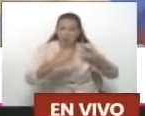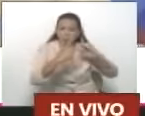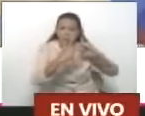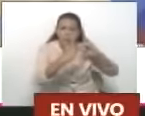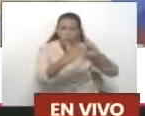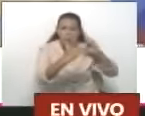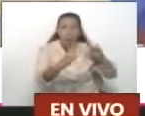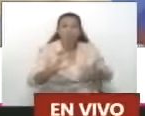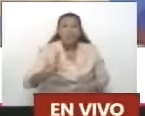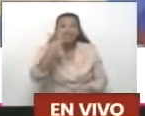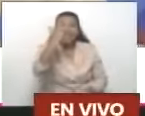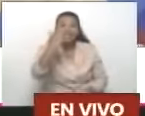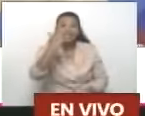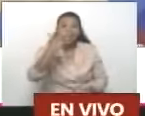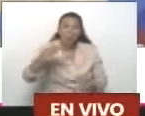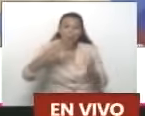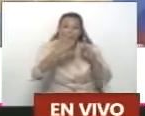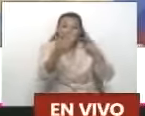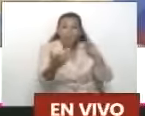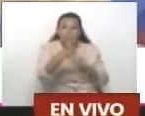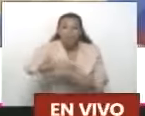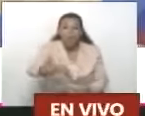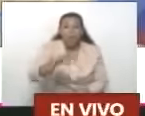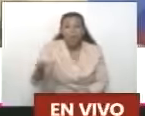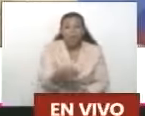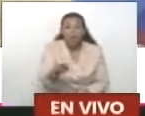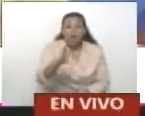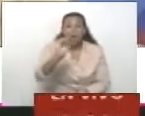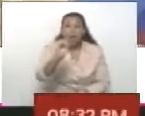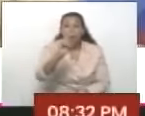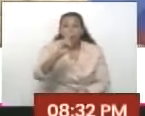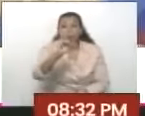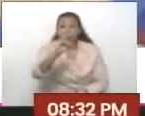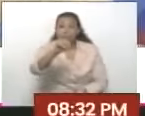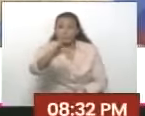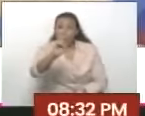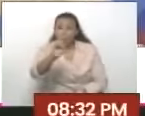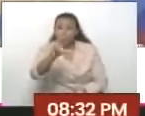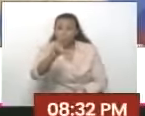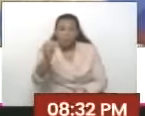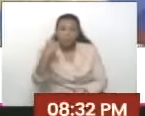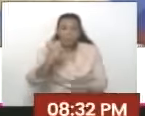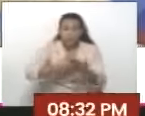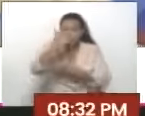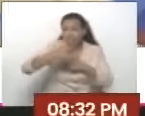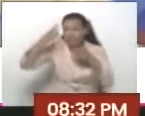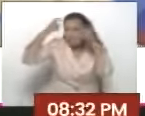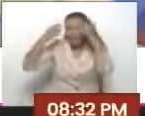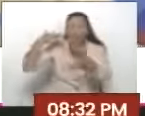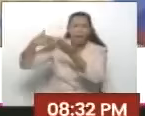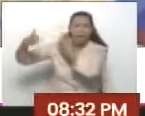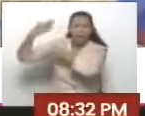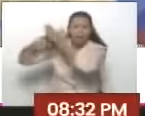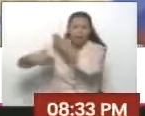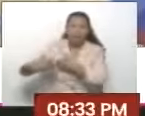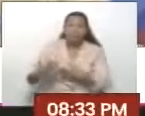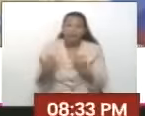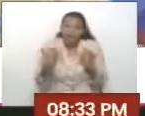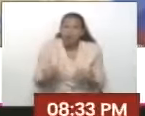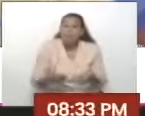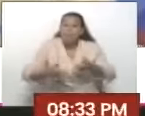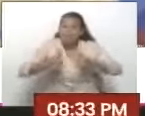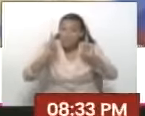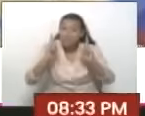tercer puente sobre el río Orinoco, una obra de nuestro amado comandante Hugo Chávez y lo que va a permitir el desarrollo del